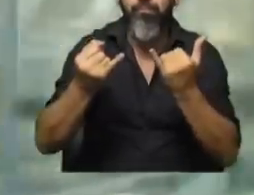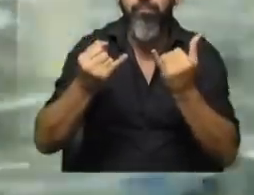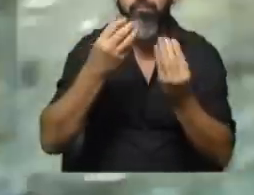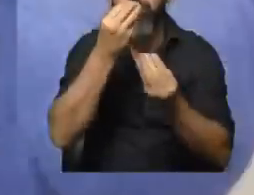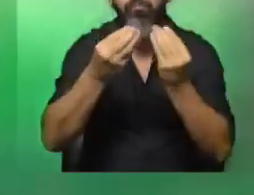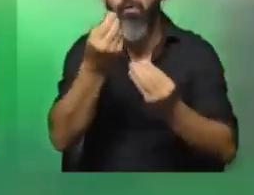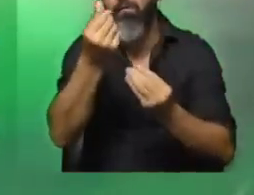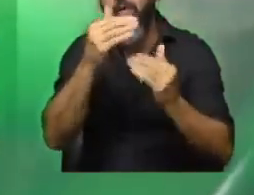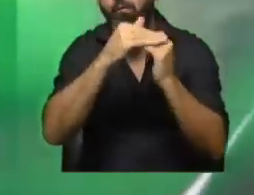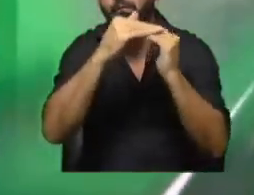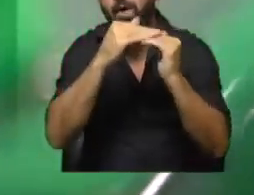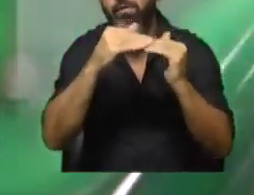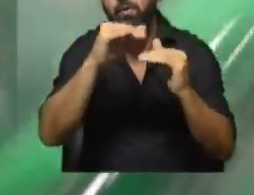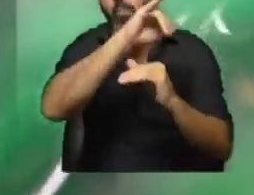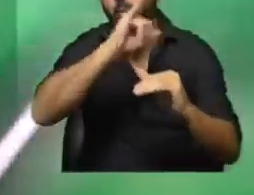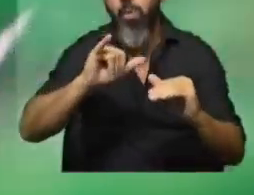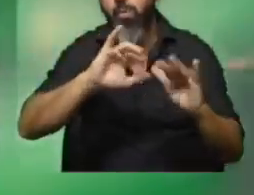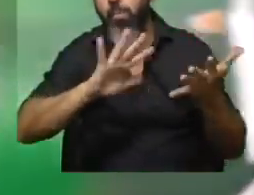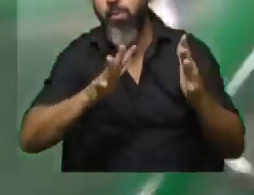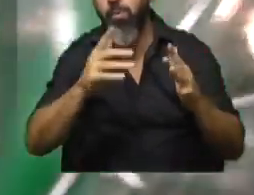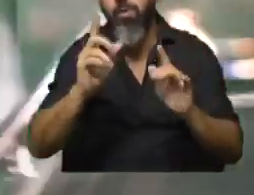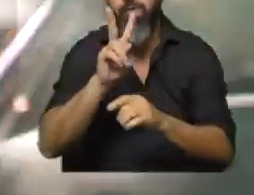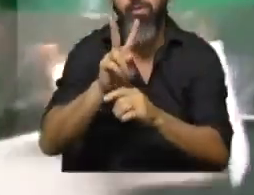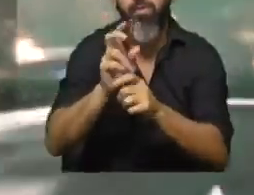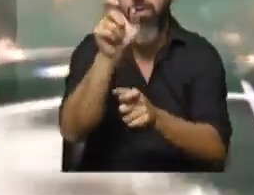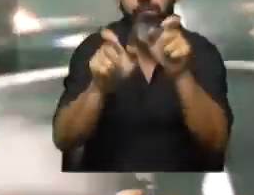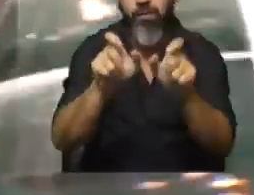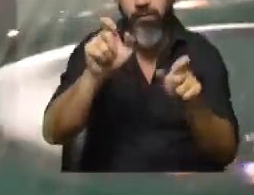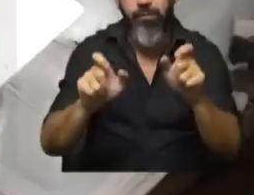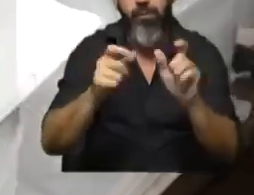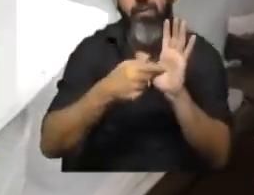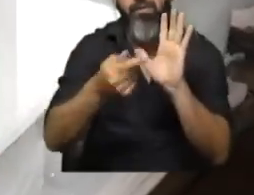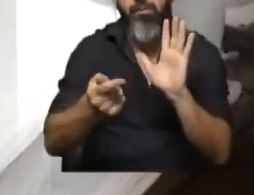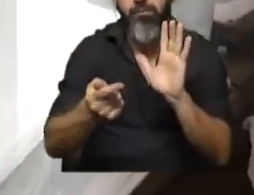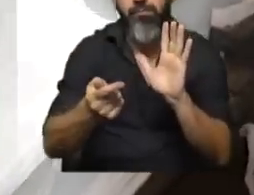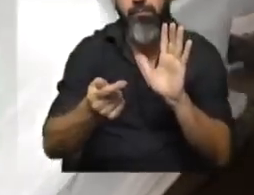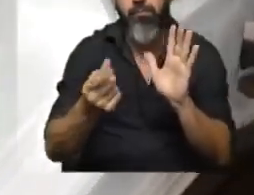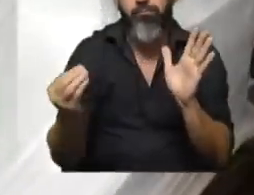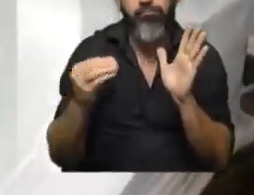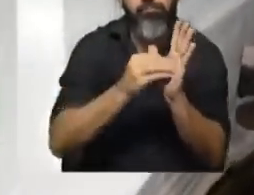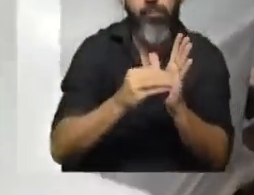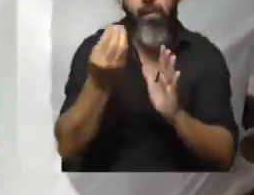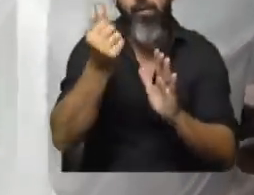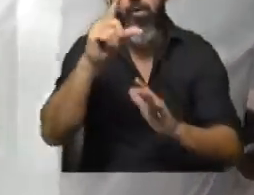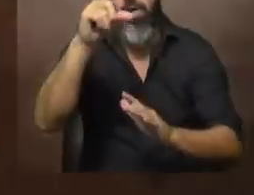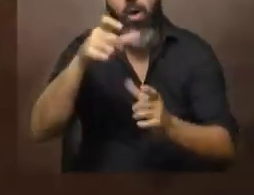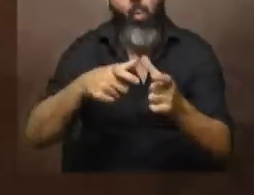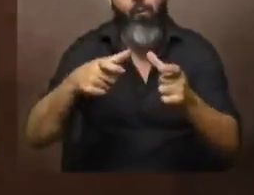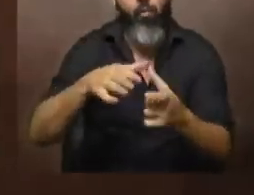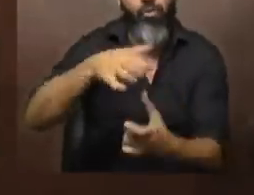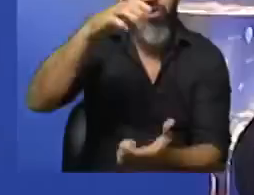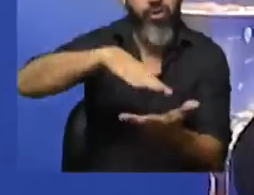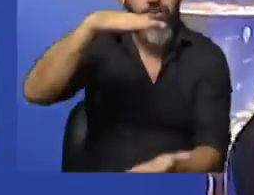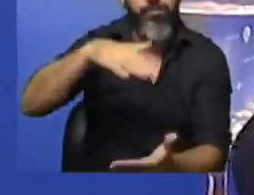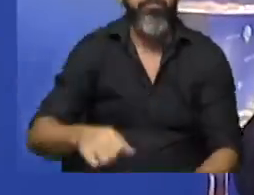establecer Cuál es el precio base o medio que establece defensa al consumidor para en este caso el agua embotellada